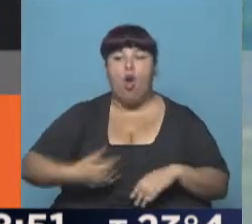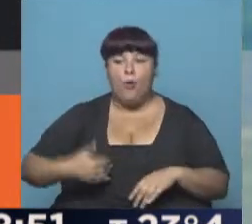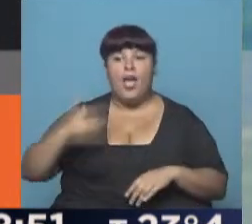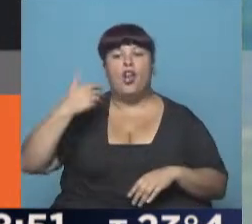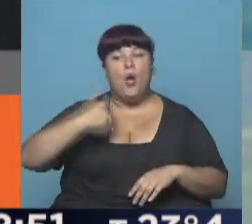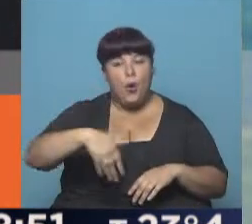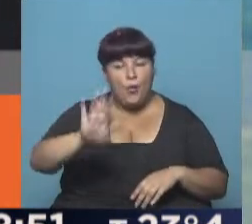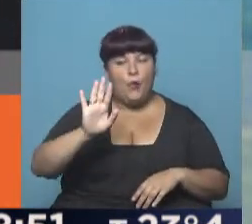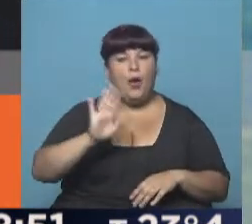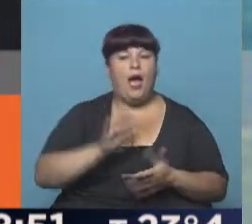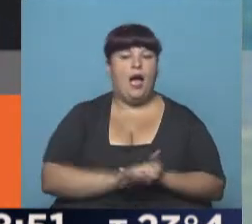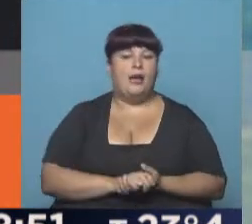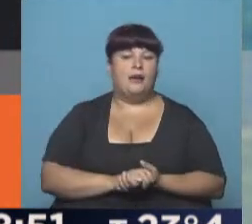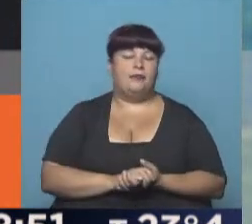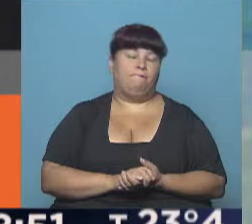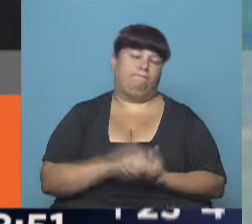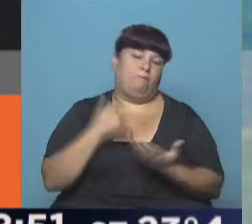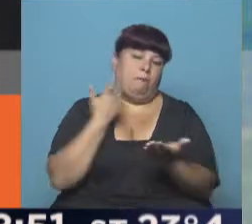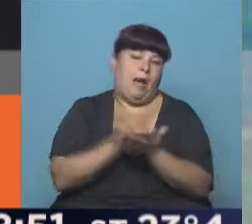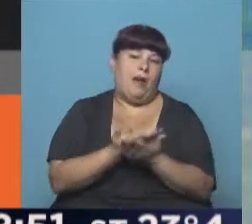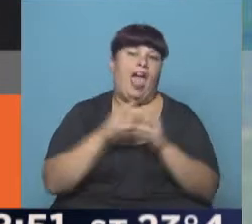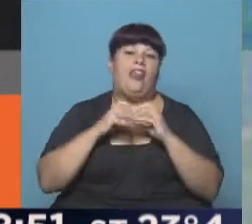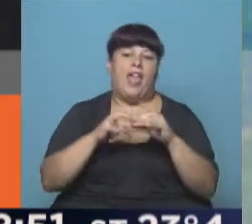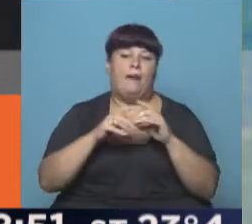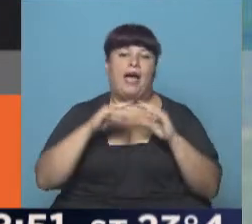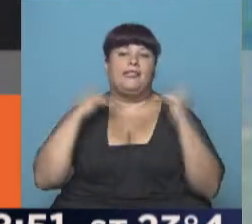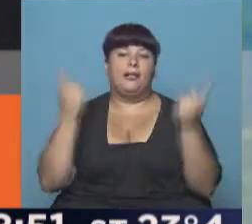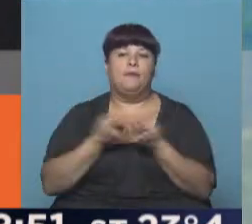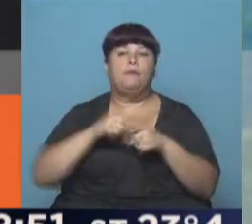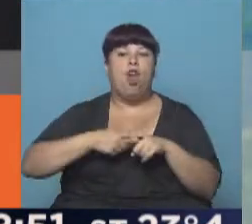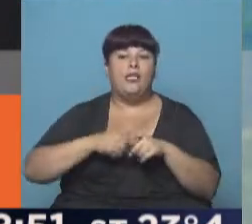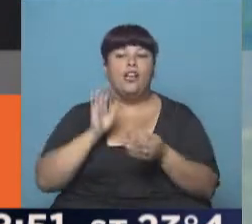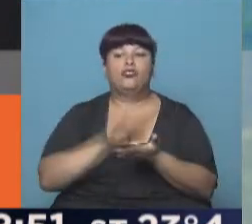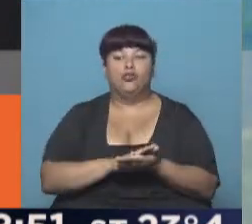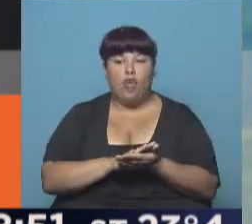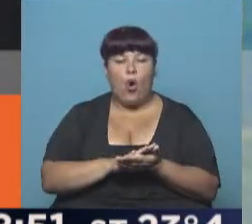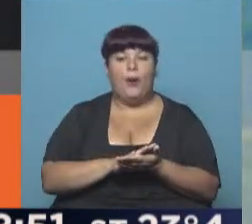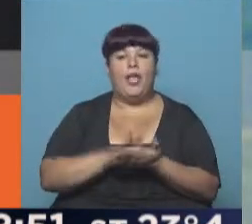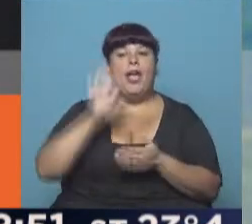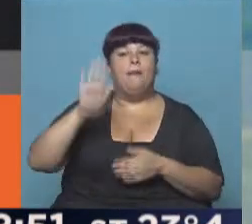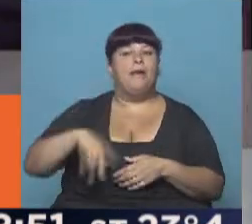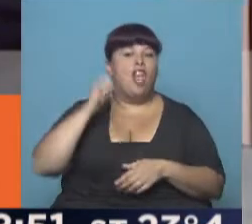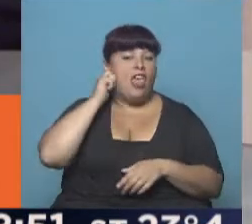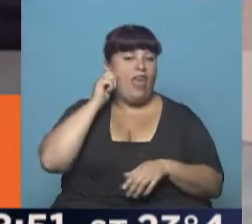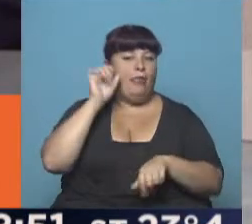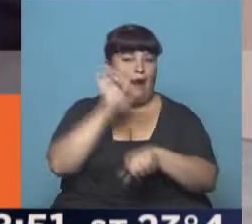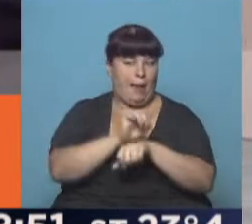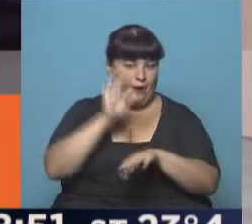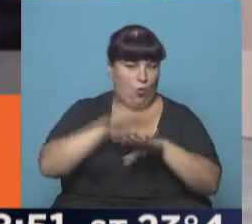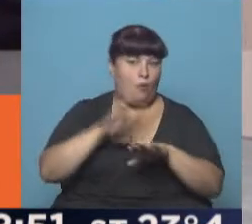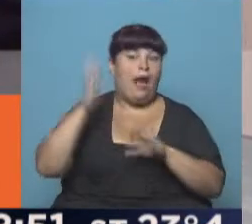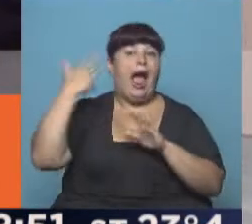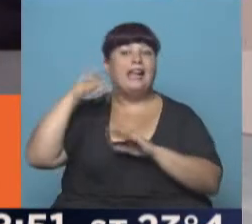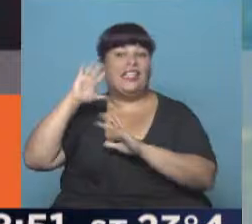va a poner en discusión, en la mesa de discusión política, lo que es la baja de la edad de imputabilidad, de 16